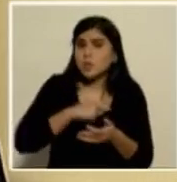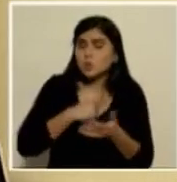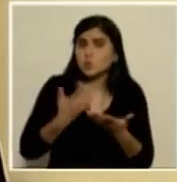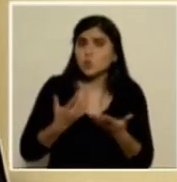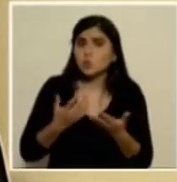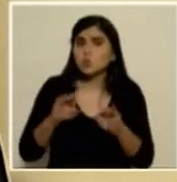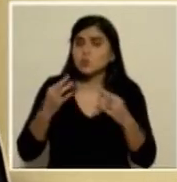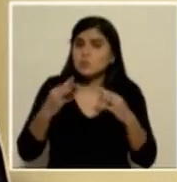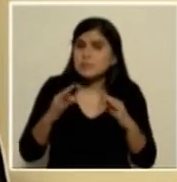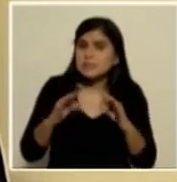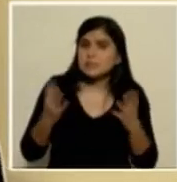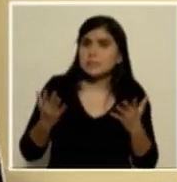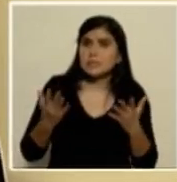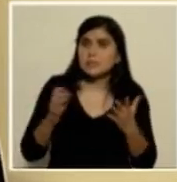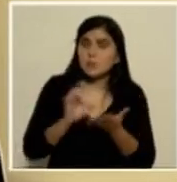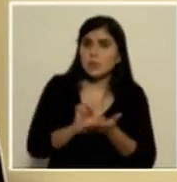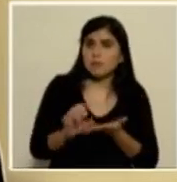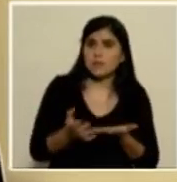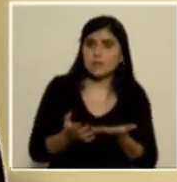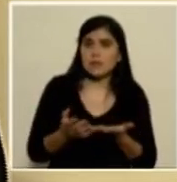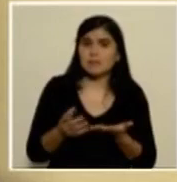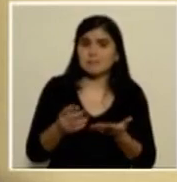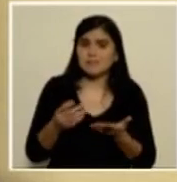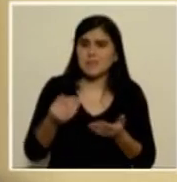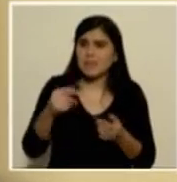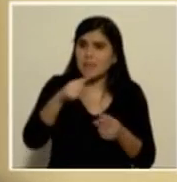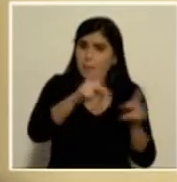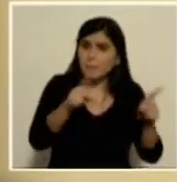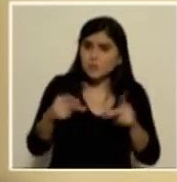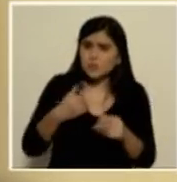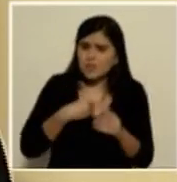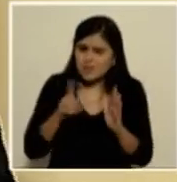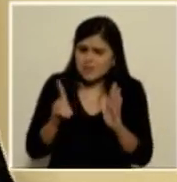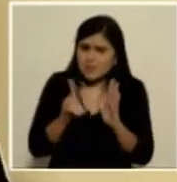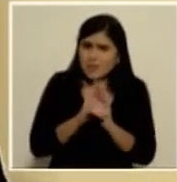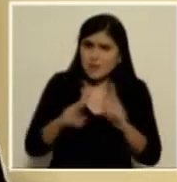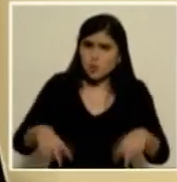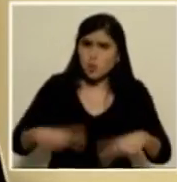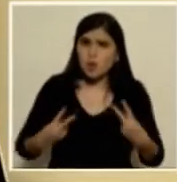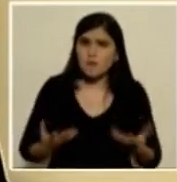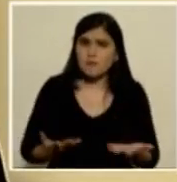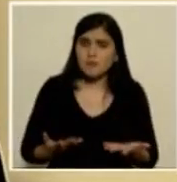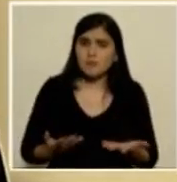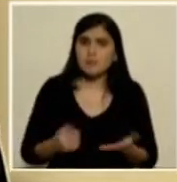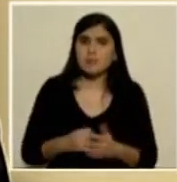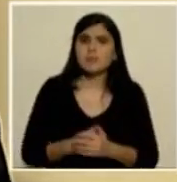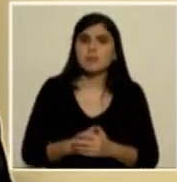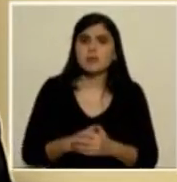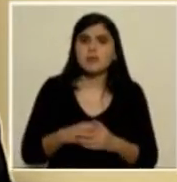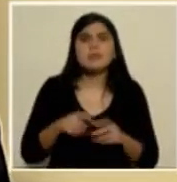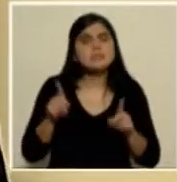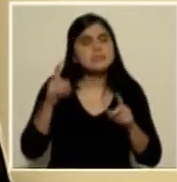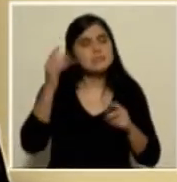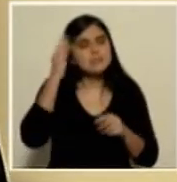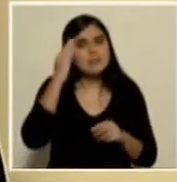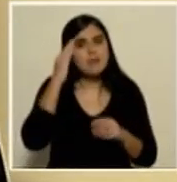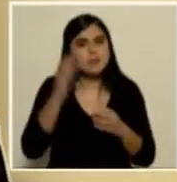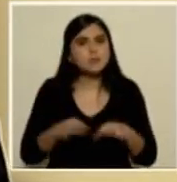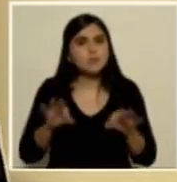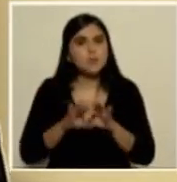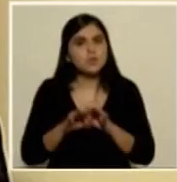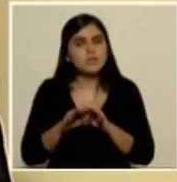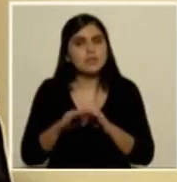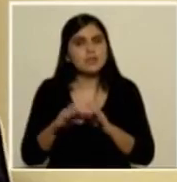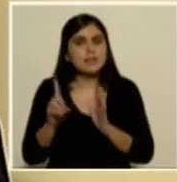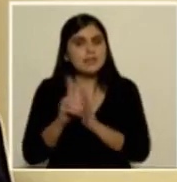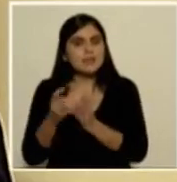privilegiando, ese derecho a la vida, pero en una forma mucho más inmediata, porque también sabemos que el asunto económico también es un asunto de vida y de salud,